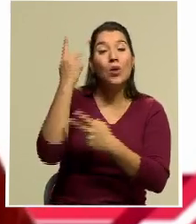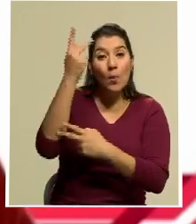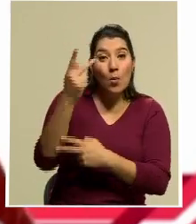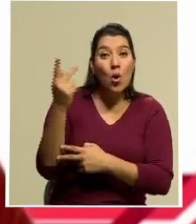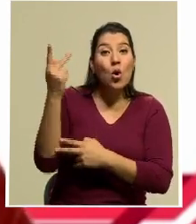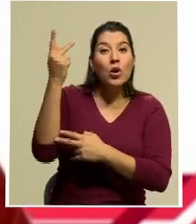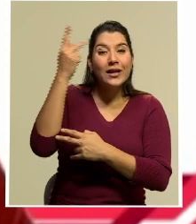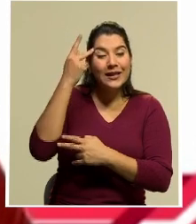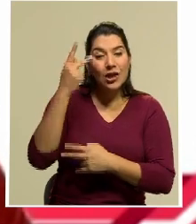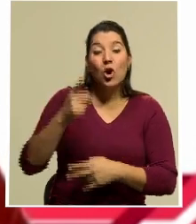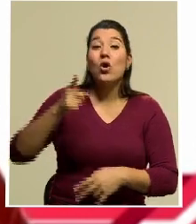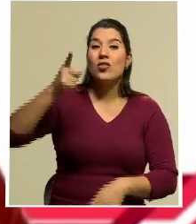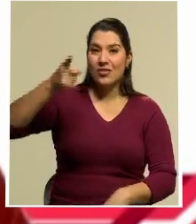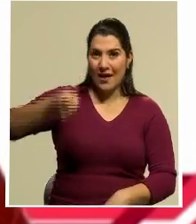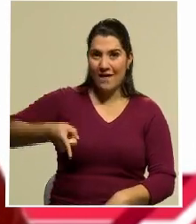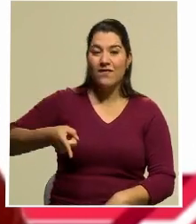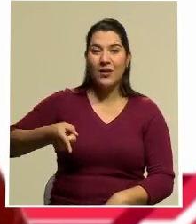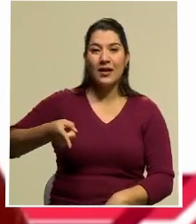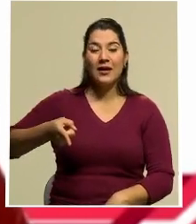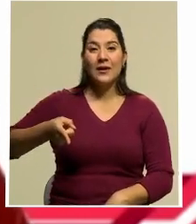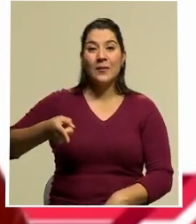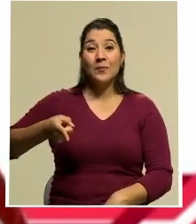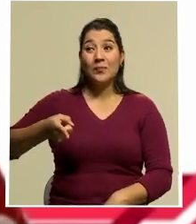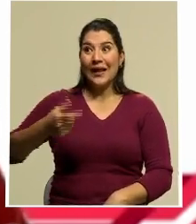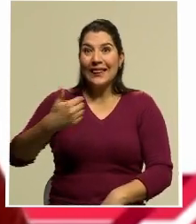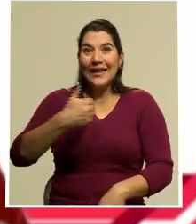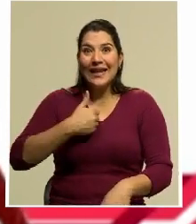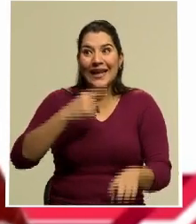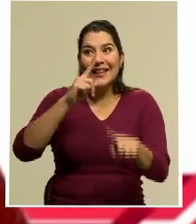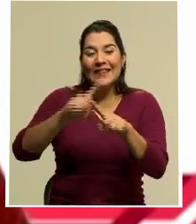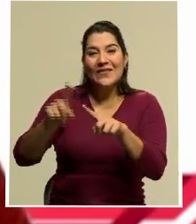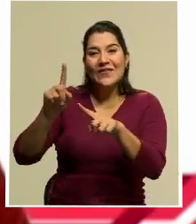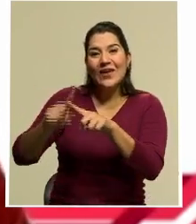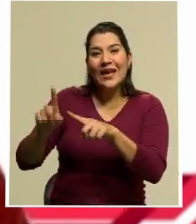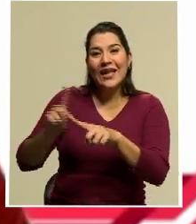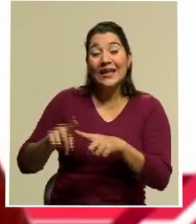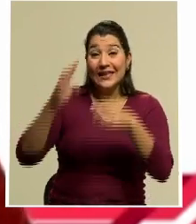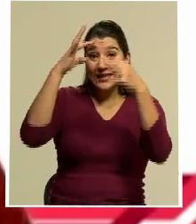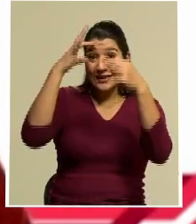necesariamente deben tomar una serie de medidas en línea de